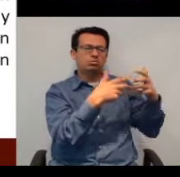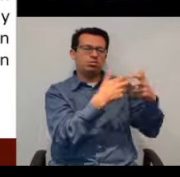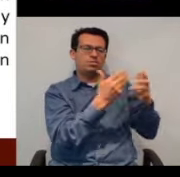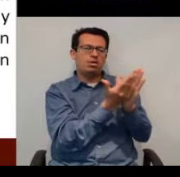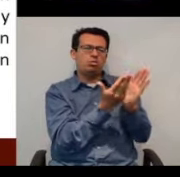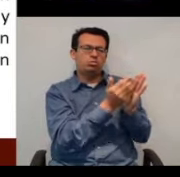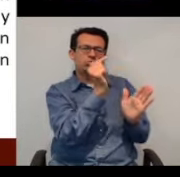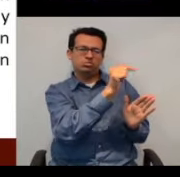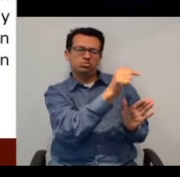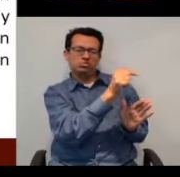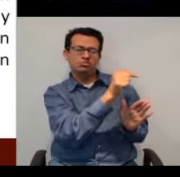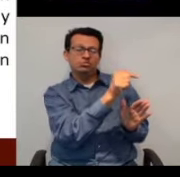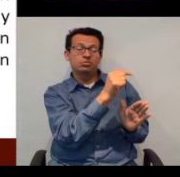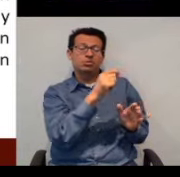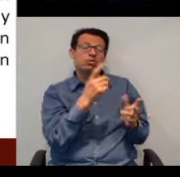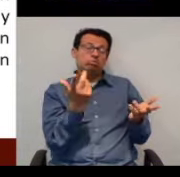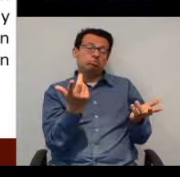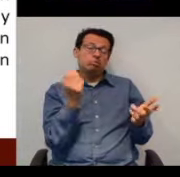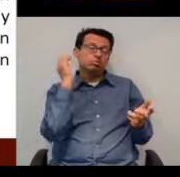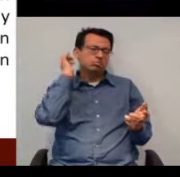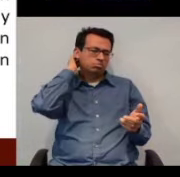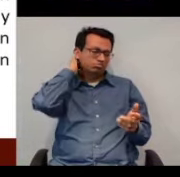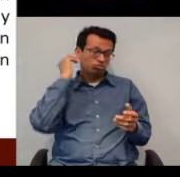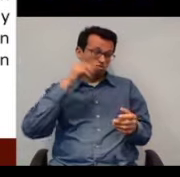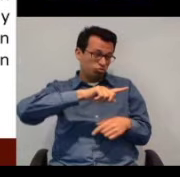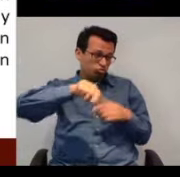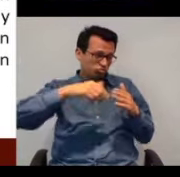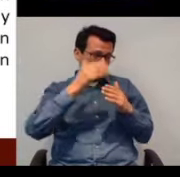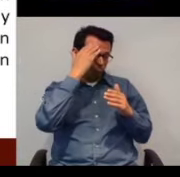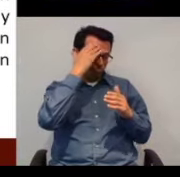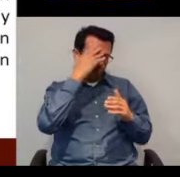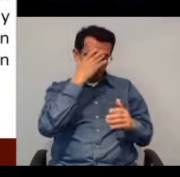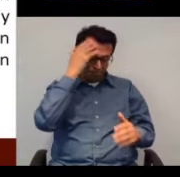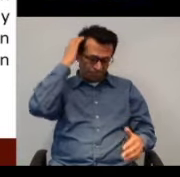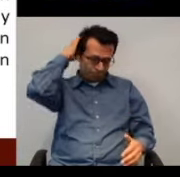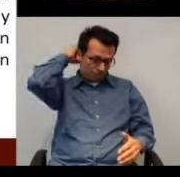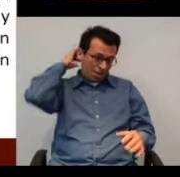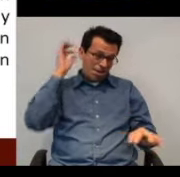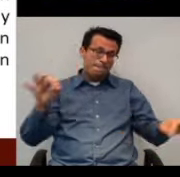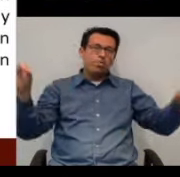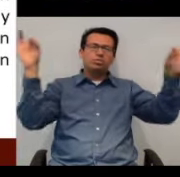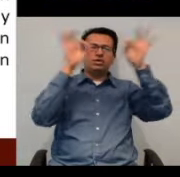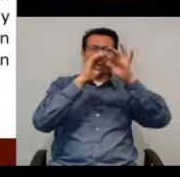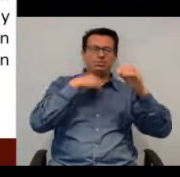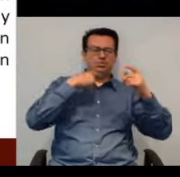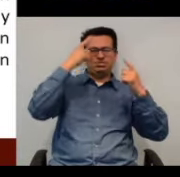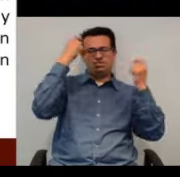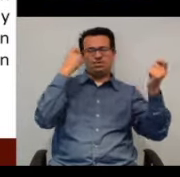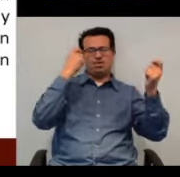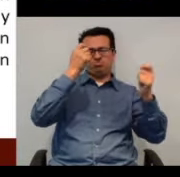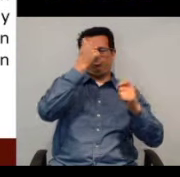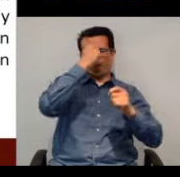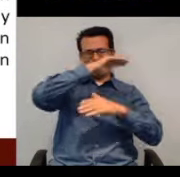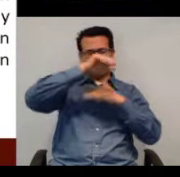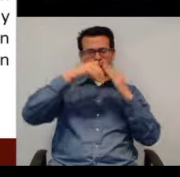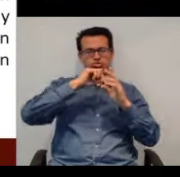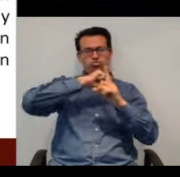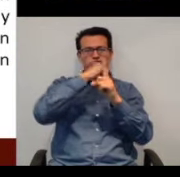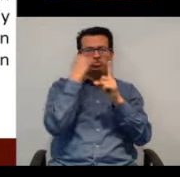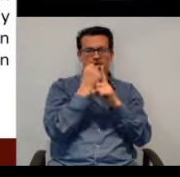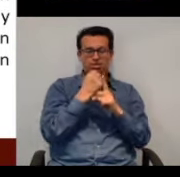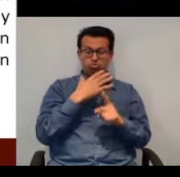sentido, contemplemos que la educación inclusiva es una estrategia central para la inclusión social y como estrategia central debemos